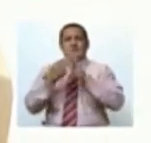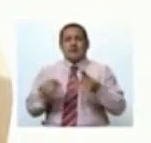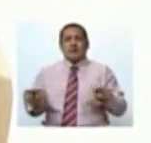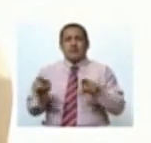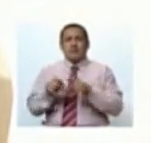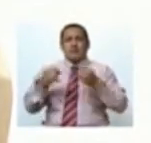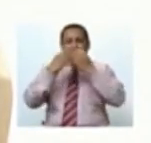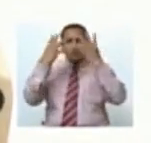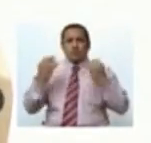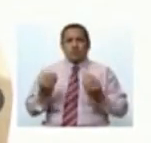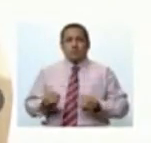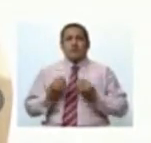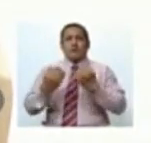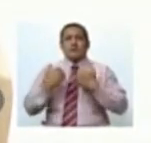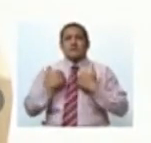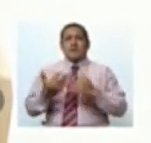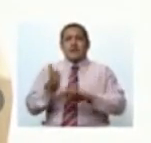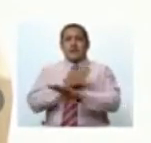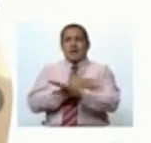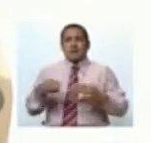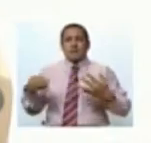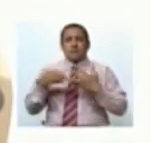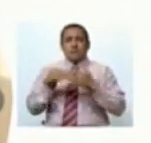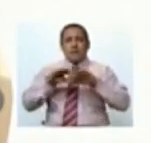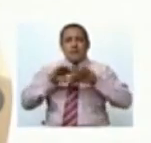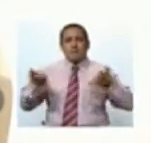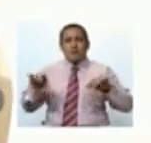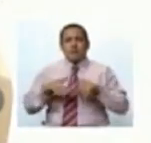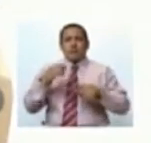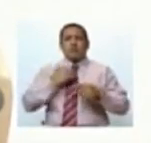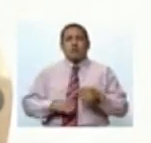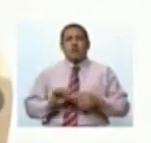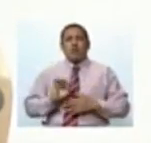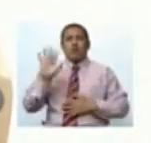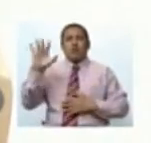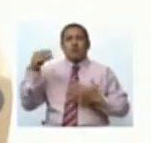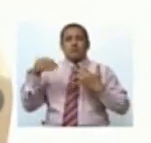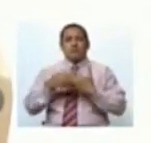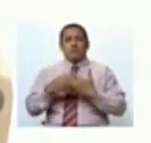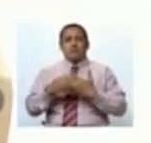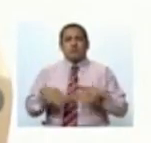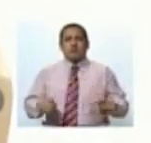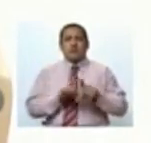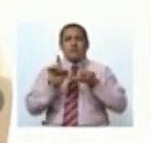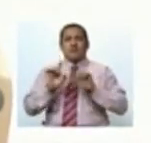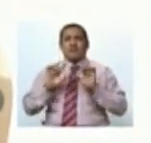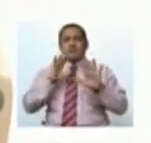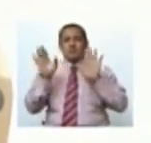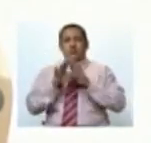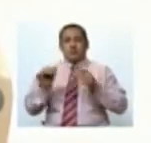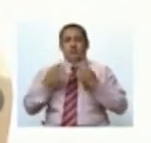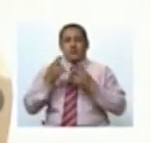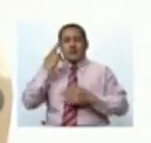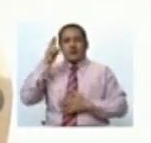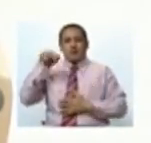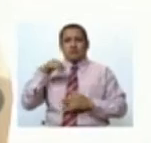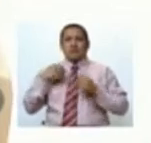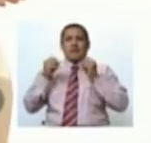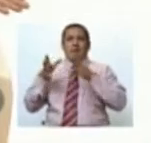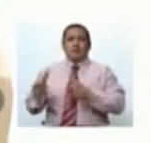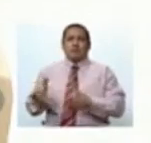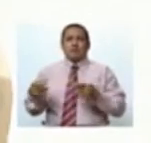relación al matrimonio, porque tuvo una pareja fuera del matrimonio, tuvo un hijo extramatrimonial y tal vez esa fue la causa